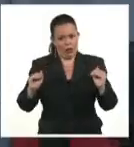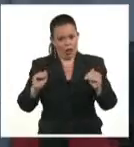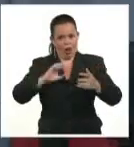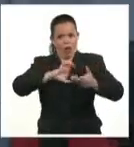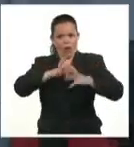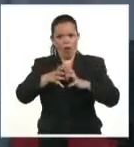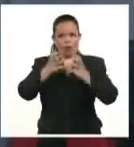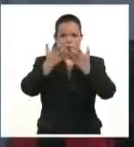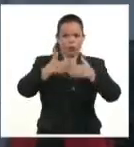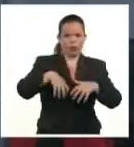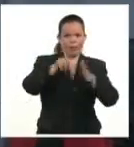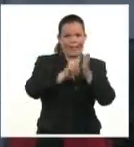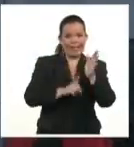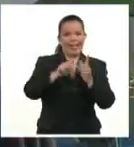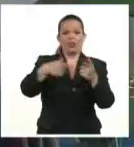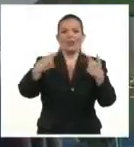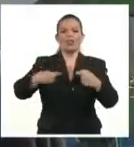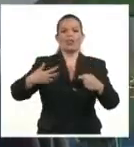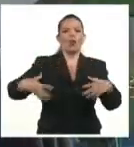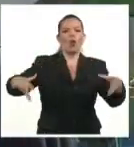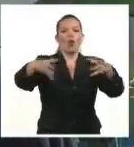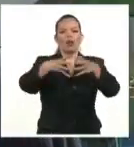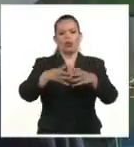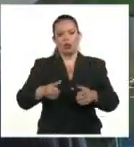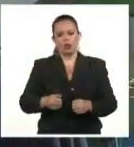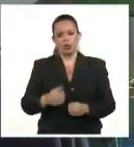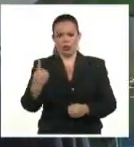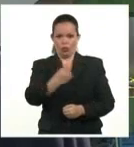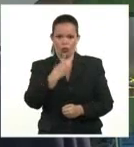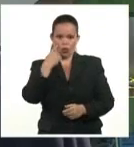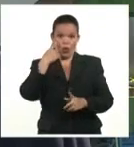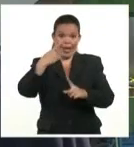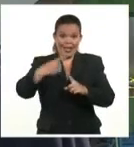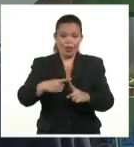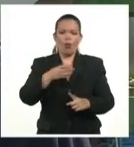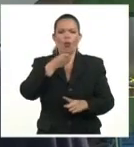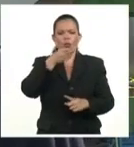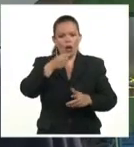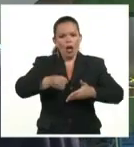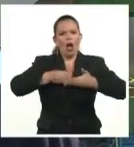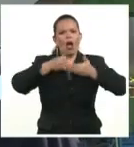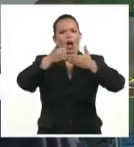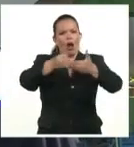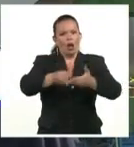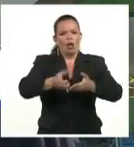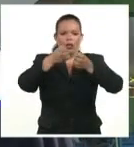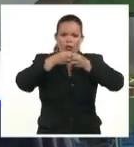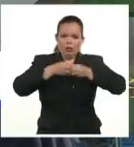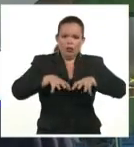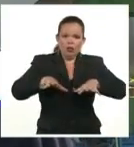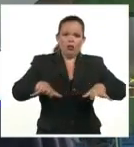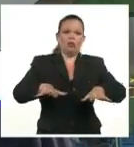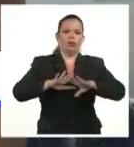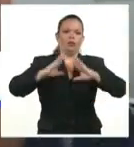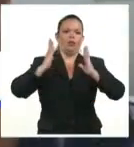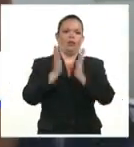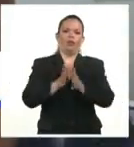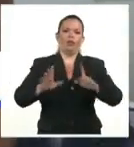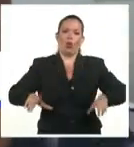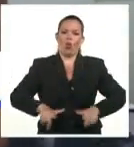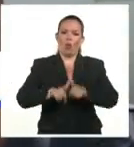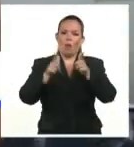es decisión colectiva. Lo que quisiéramos es poder abastecer al país con el 100% de las necesidades de consumo,